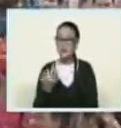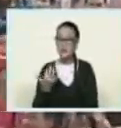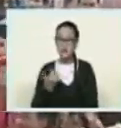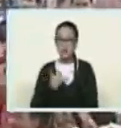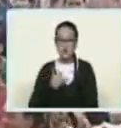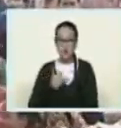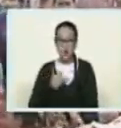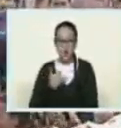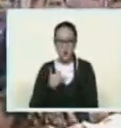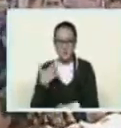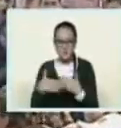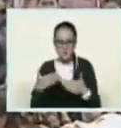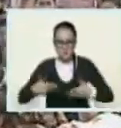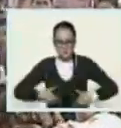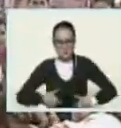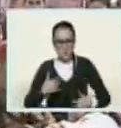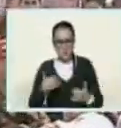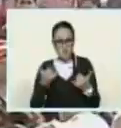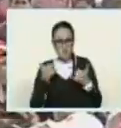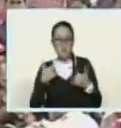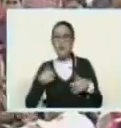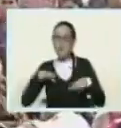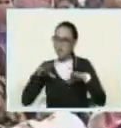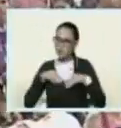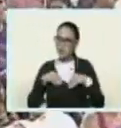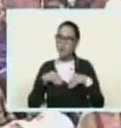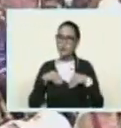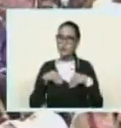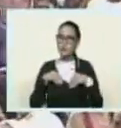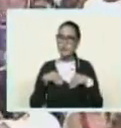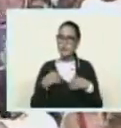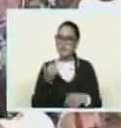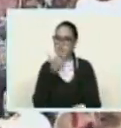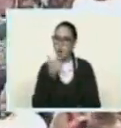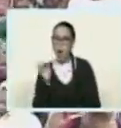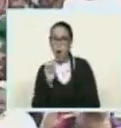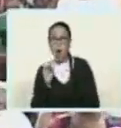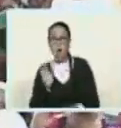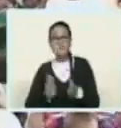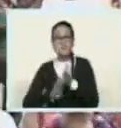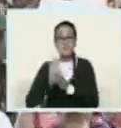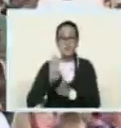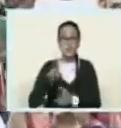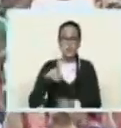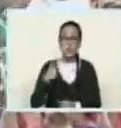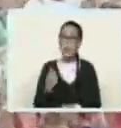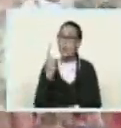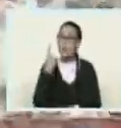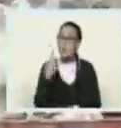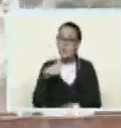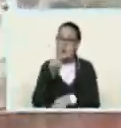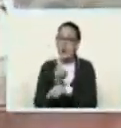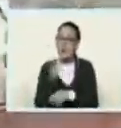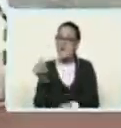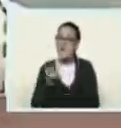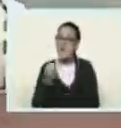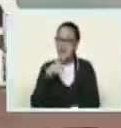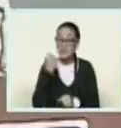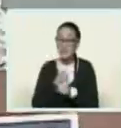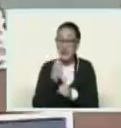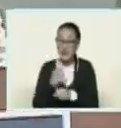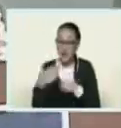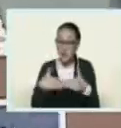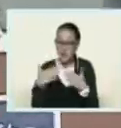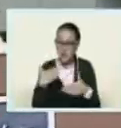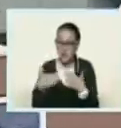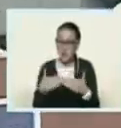actitud con la que tú asumes cada victoria o cada derrota. Que la única verdad es el trabajo cotidiano después de